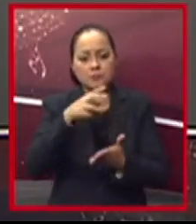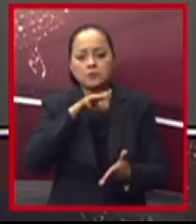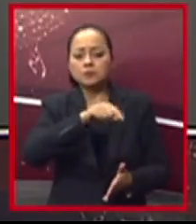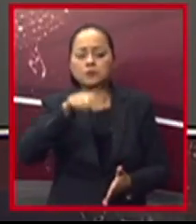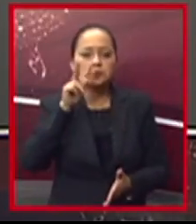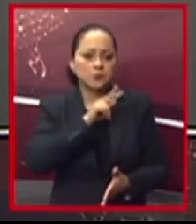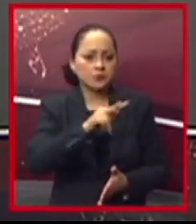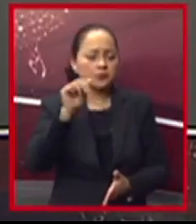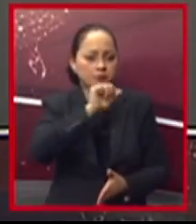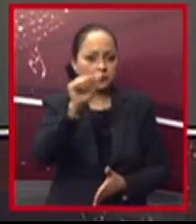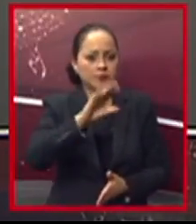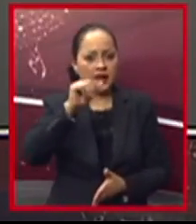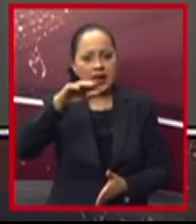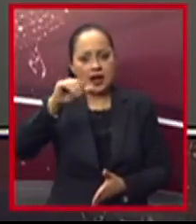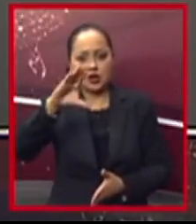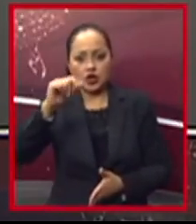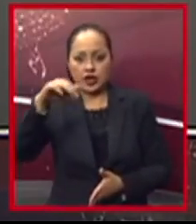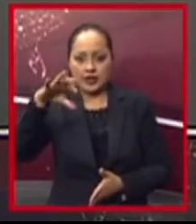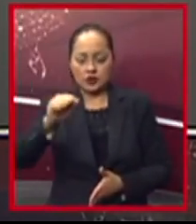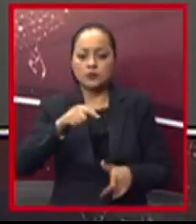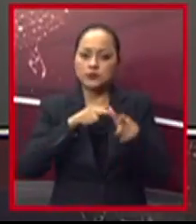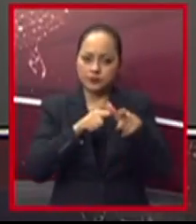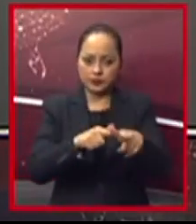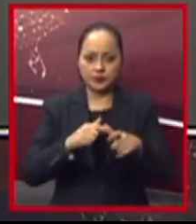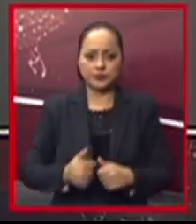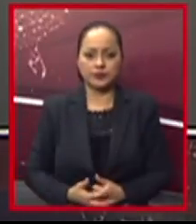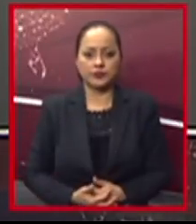es @canalcongreso. Continuamos.